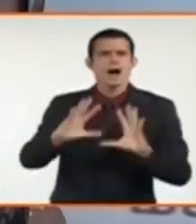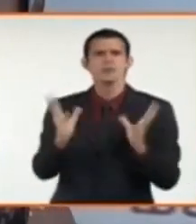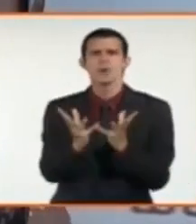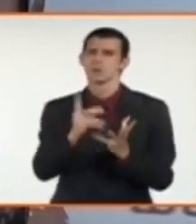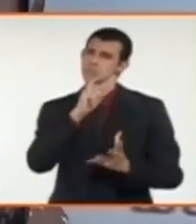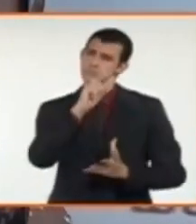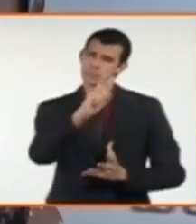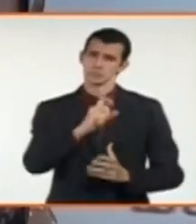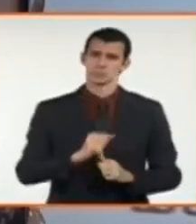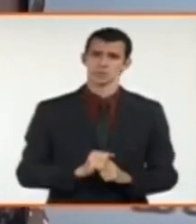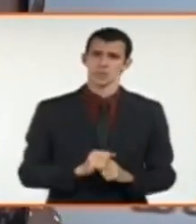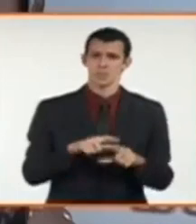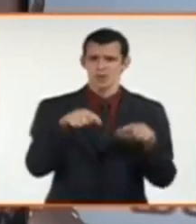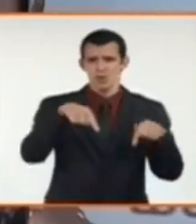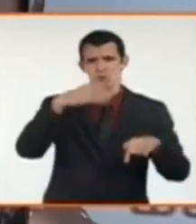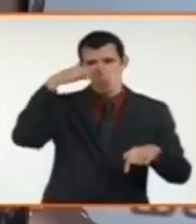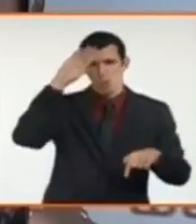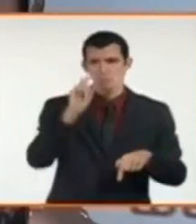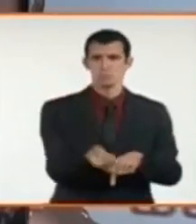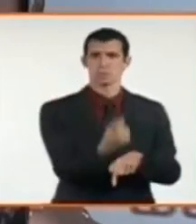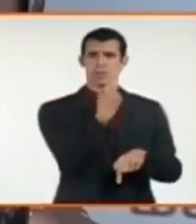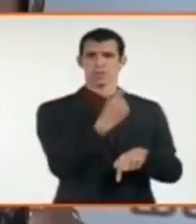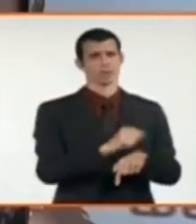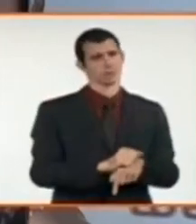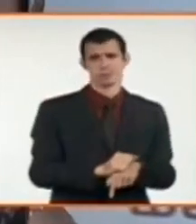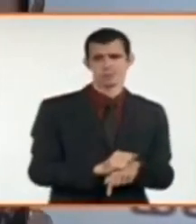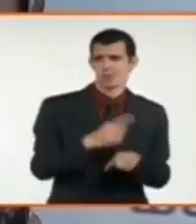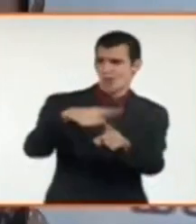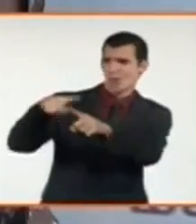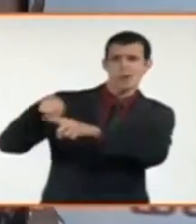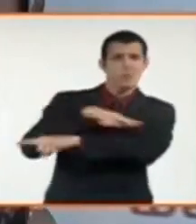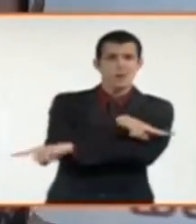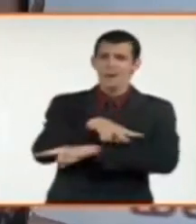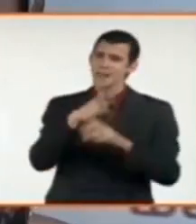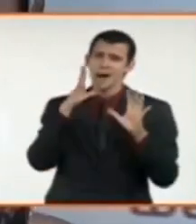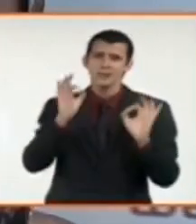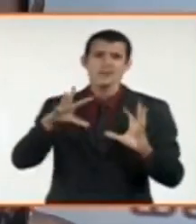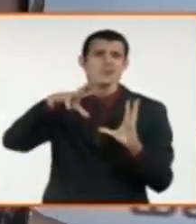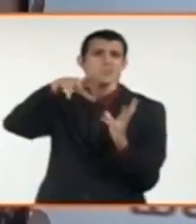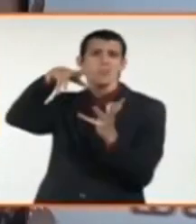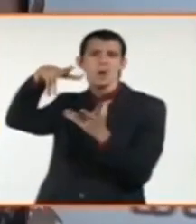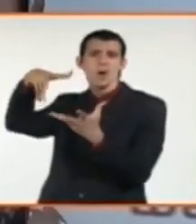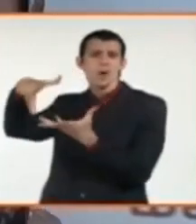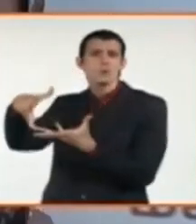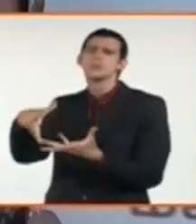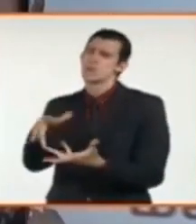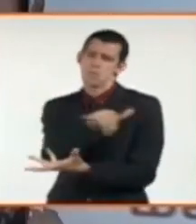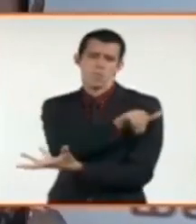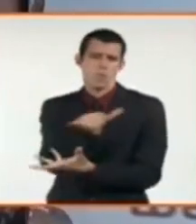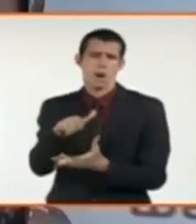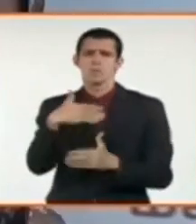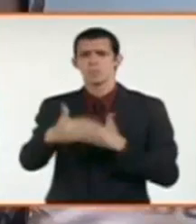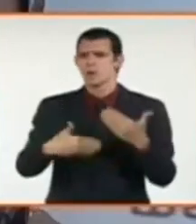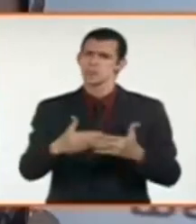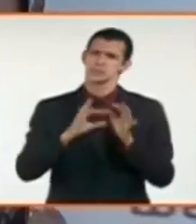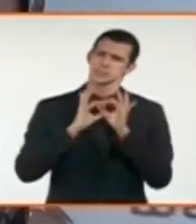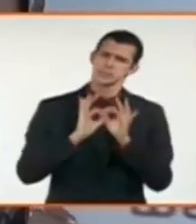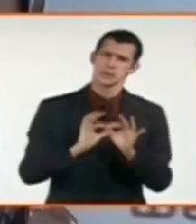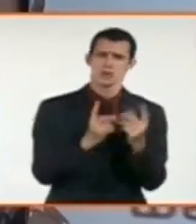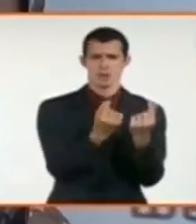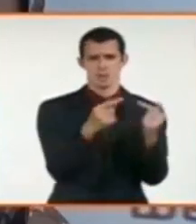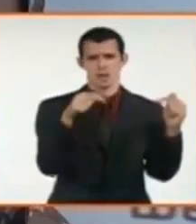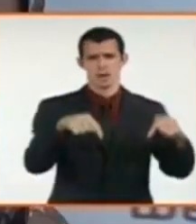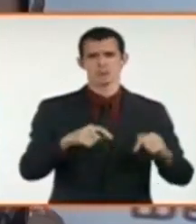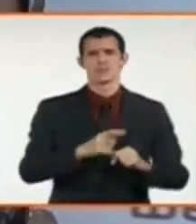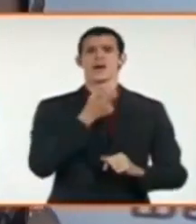que está presente en prácticamente todas las regiones todos los continentes que incluso hoy abarca a países del primer